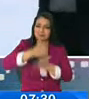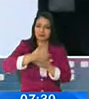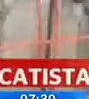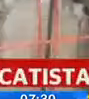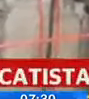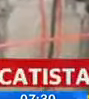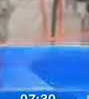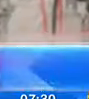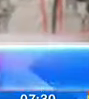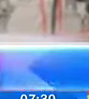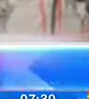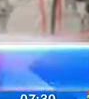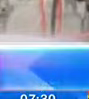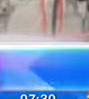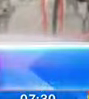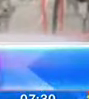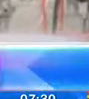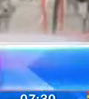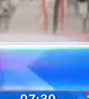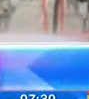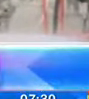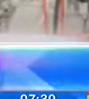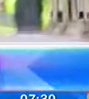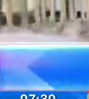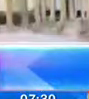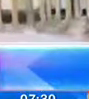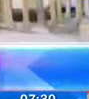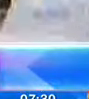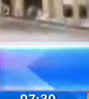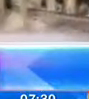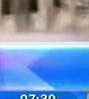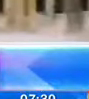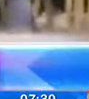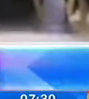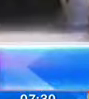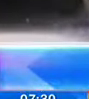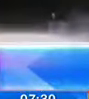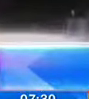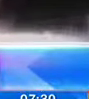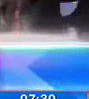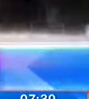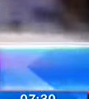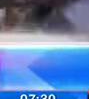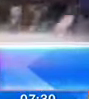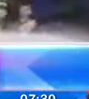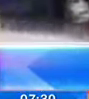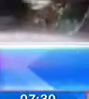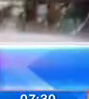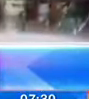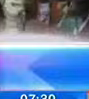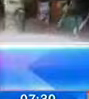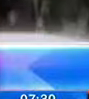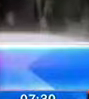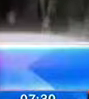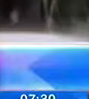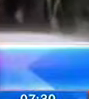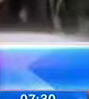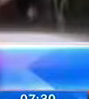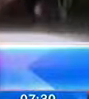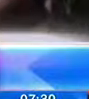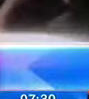comercial. Al retornar estaremos mirando lo que sucede en México. Más rescates, hay más edificaciones que también se han caído